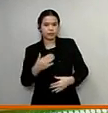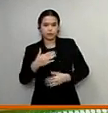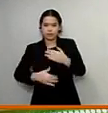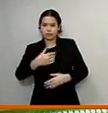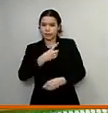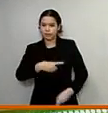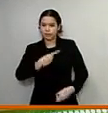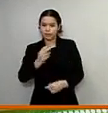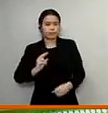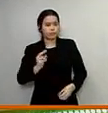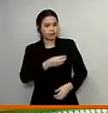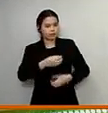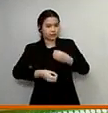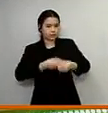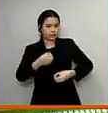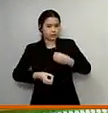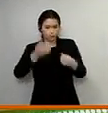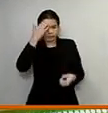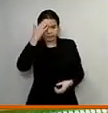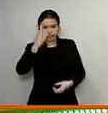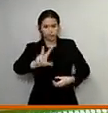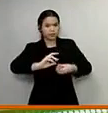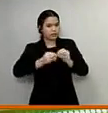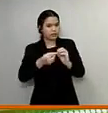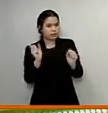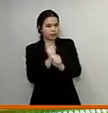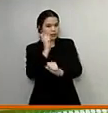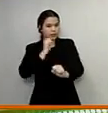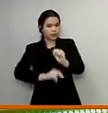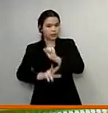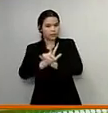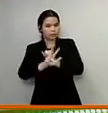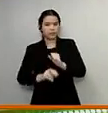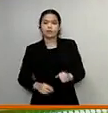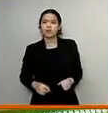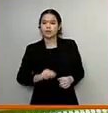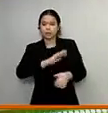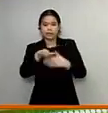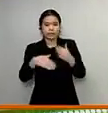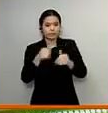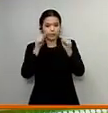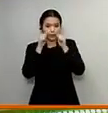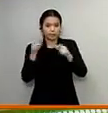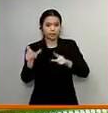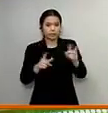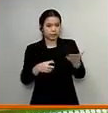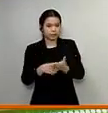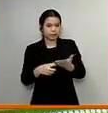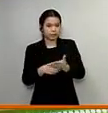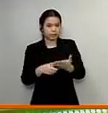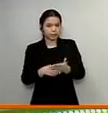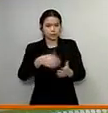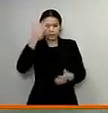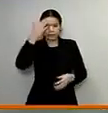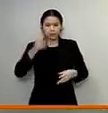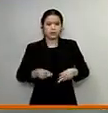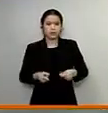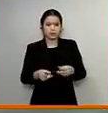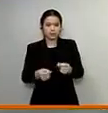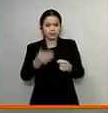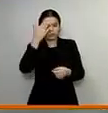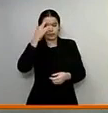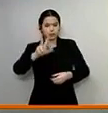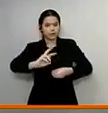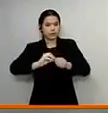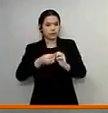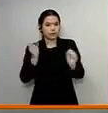la diversión de nuestro sorteo conociendo los tres números ganadores de Pega 3. Así que espero estén atentos con cetito en mano porque rápidamente vamos a conocer los